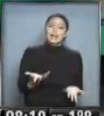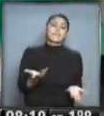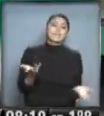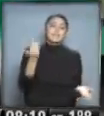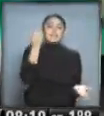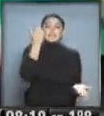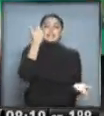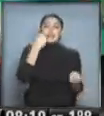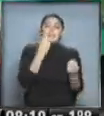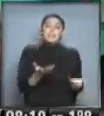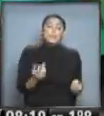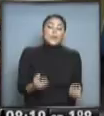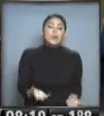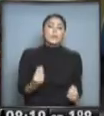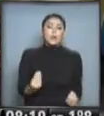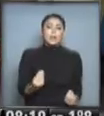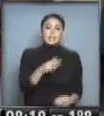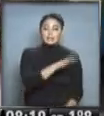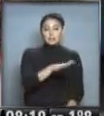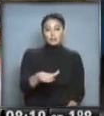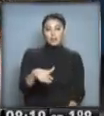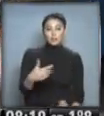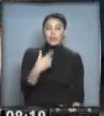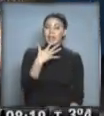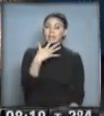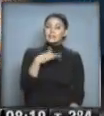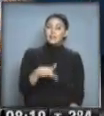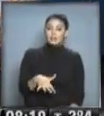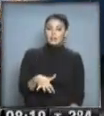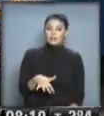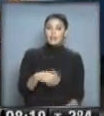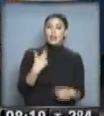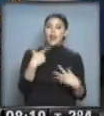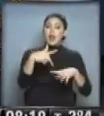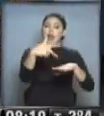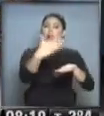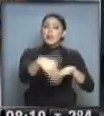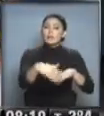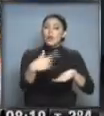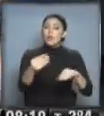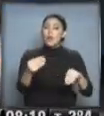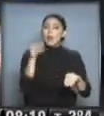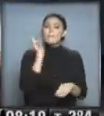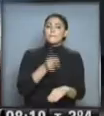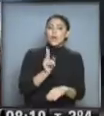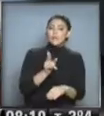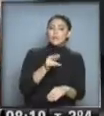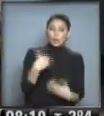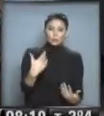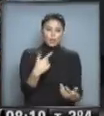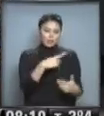hasta conveniente porque a los chicos les permite entender cuáles son los límites y qué es lo prohibido y qué es lo permitido